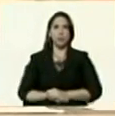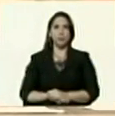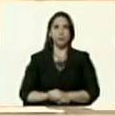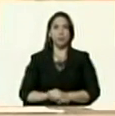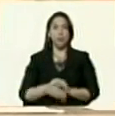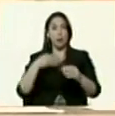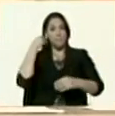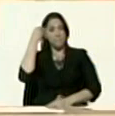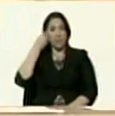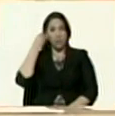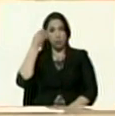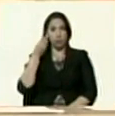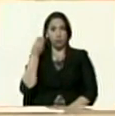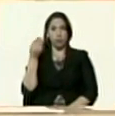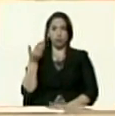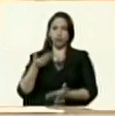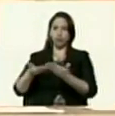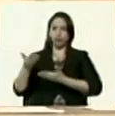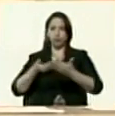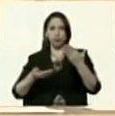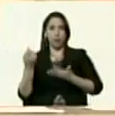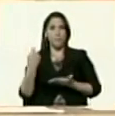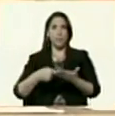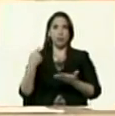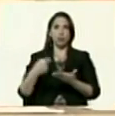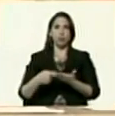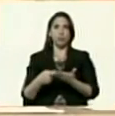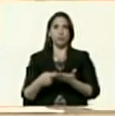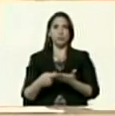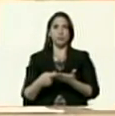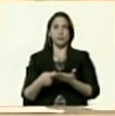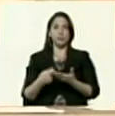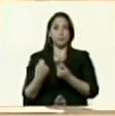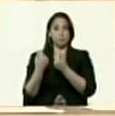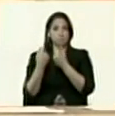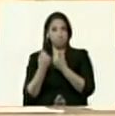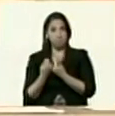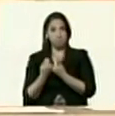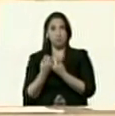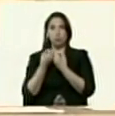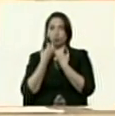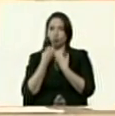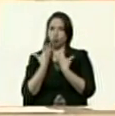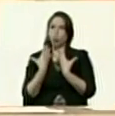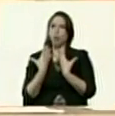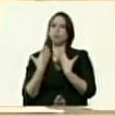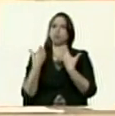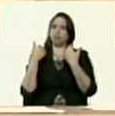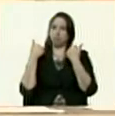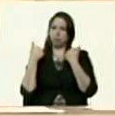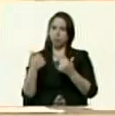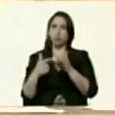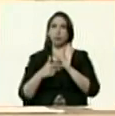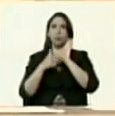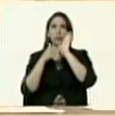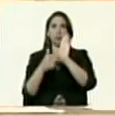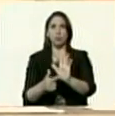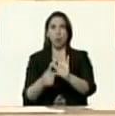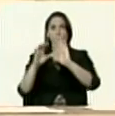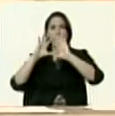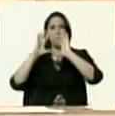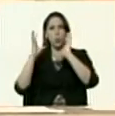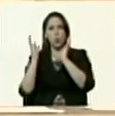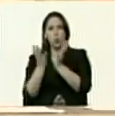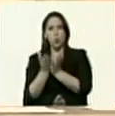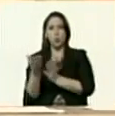que las relaciones de inversión y de financiamiento son modélicas, son ejemplares. Hay un mundo más allá,